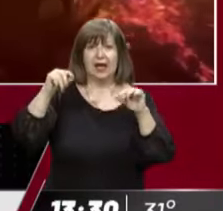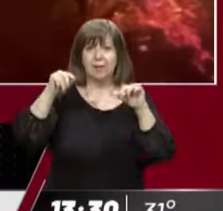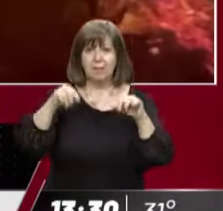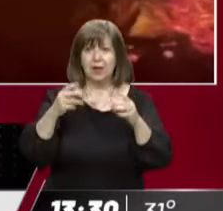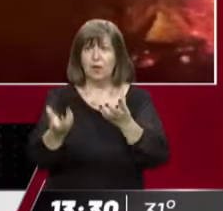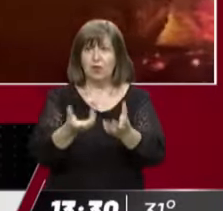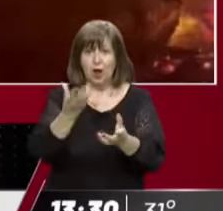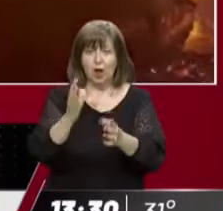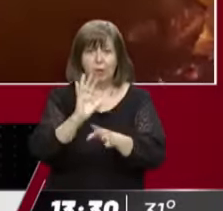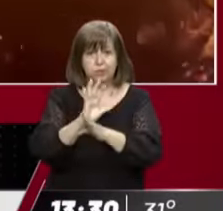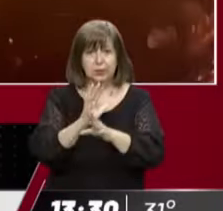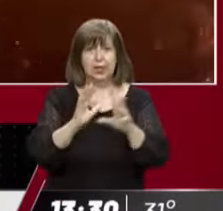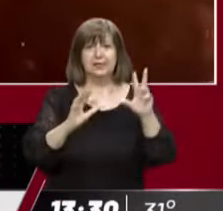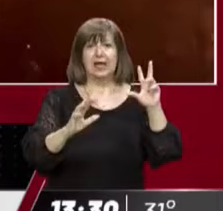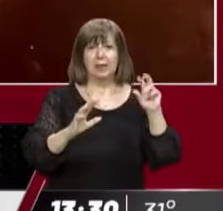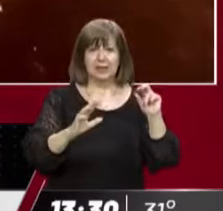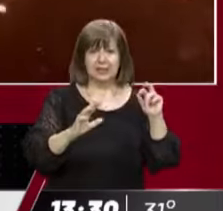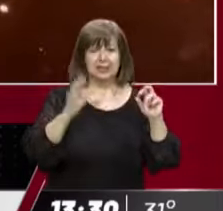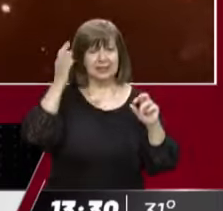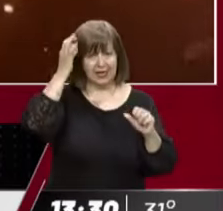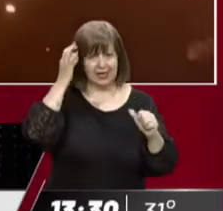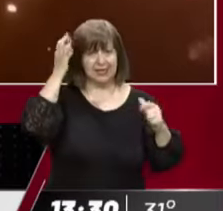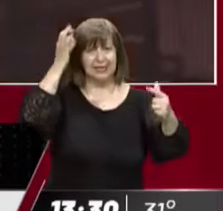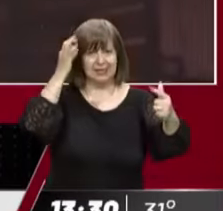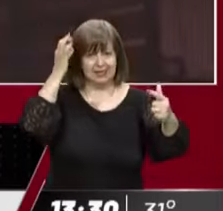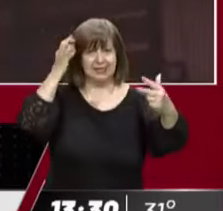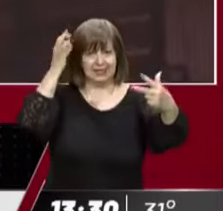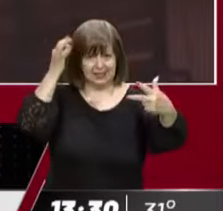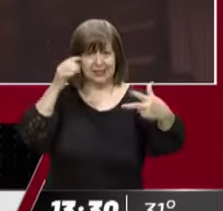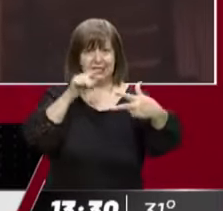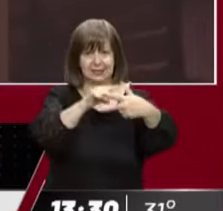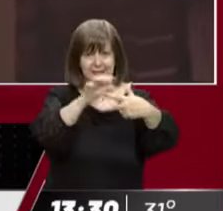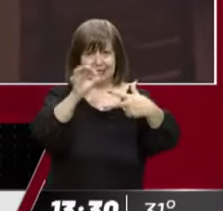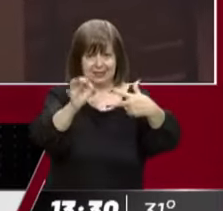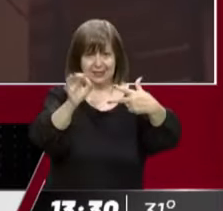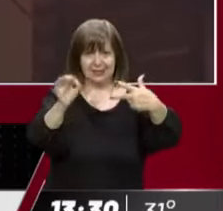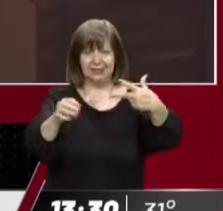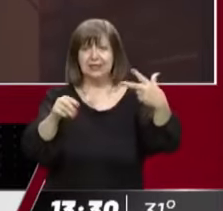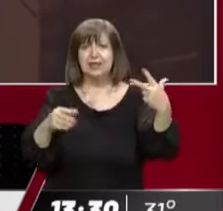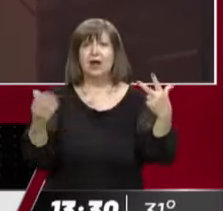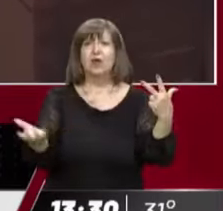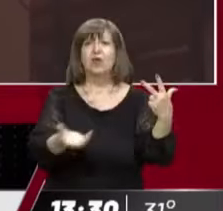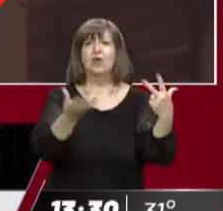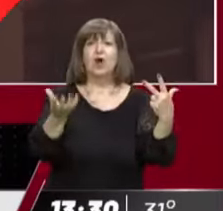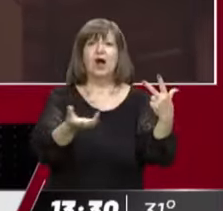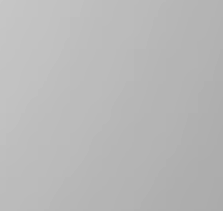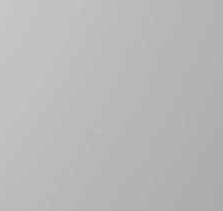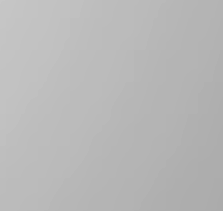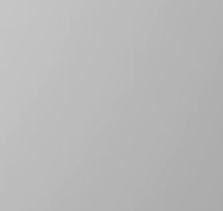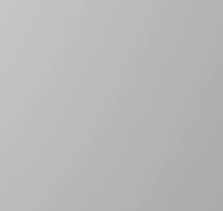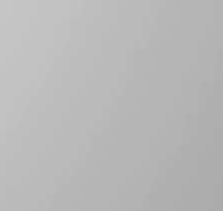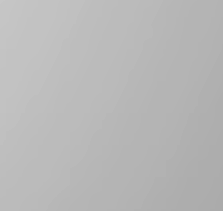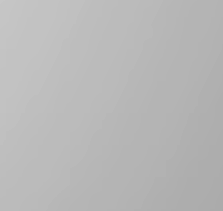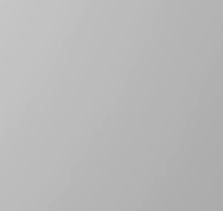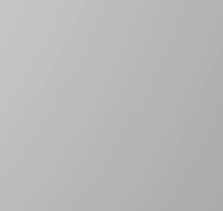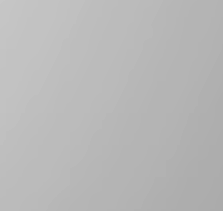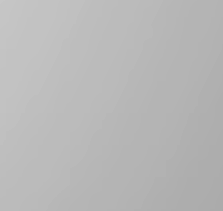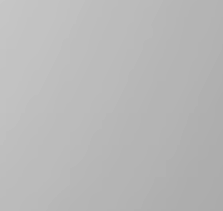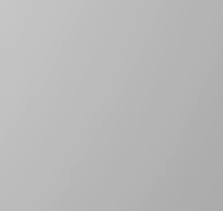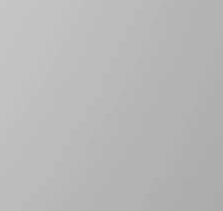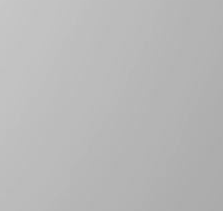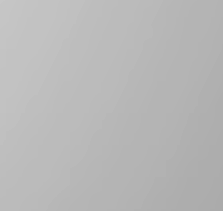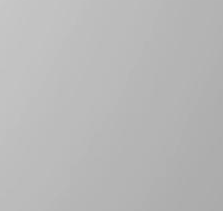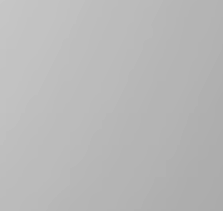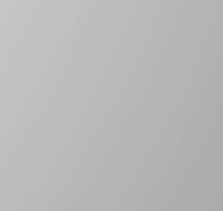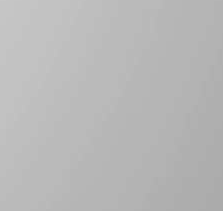un incendio, que generalmente son intencionales, como decía Burriesa, el incendio los prende el hombre y los desperdiga, los desparrama la naturaleza.